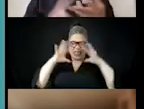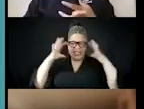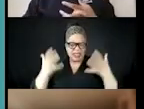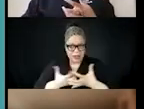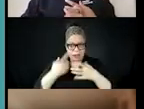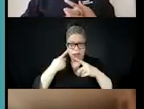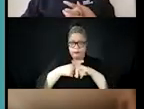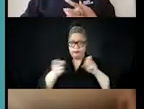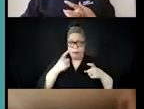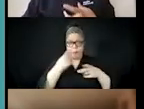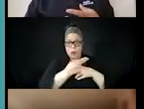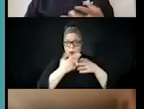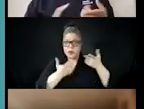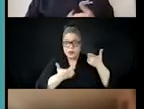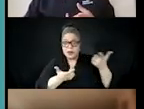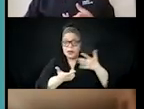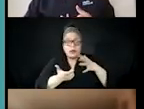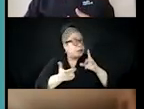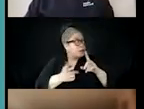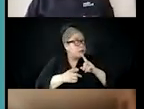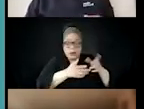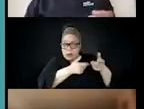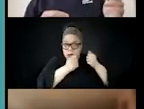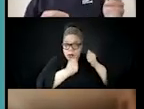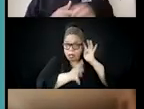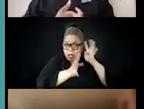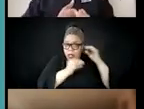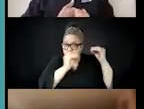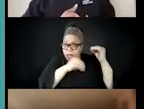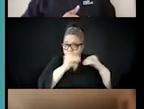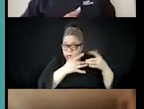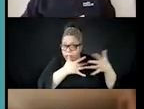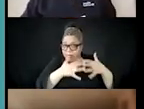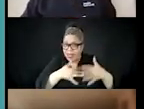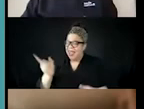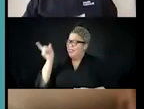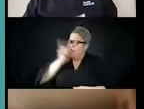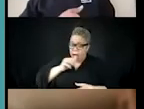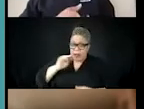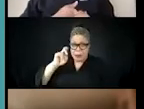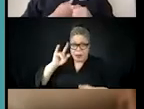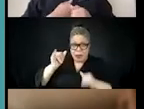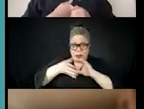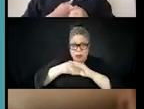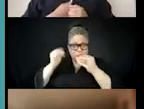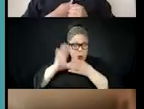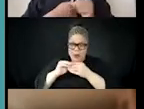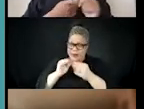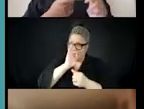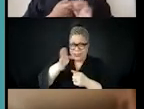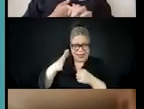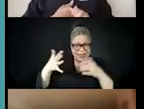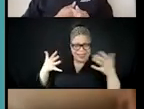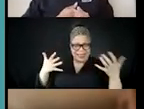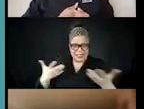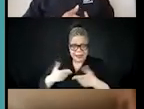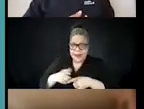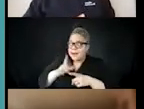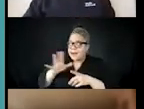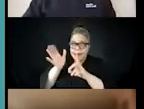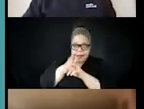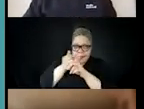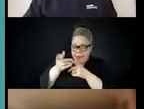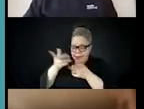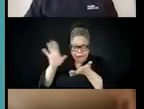correspondencia falsa historias de medios falsas y periódicos falsos